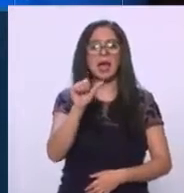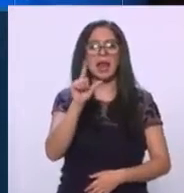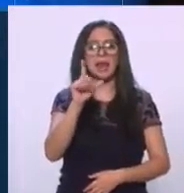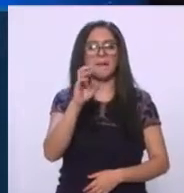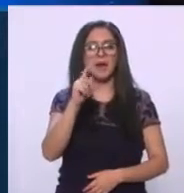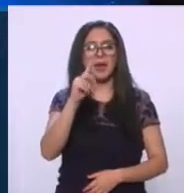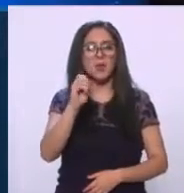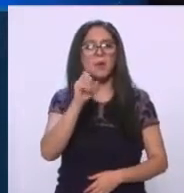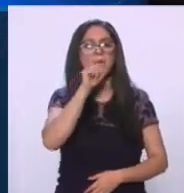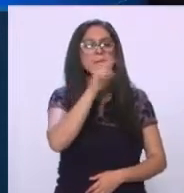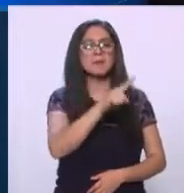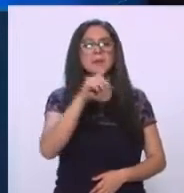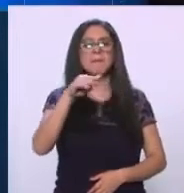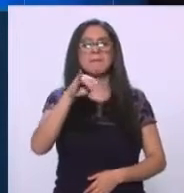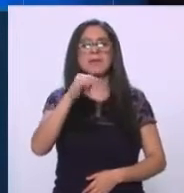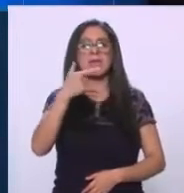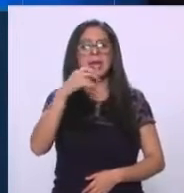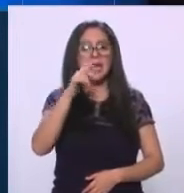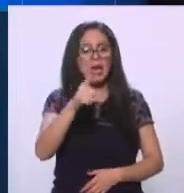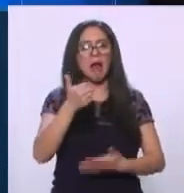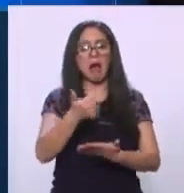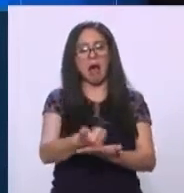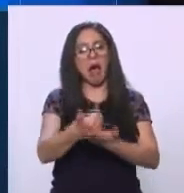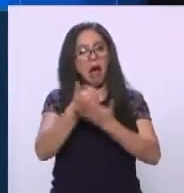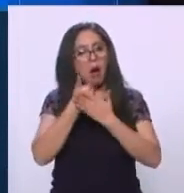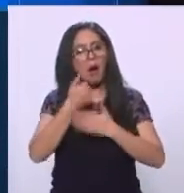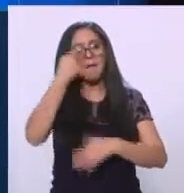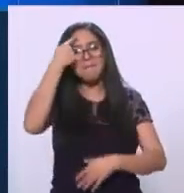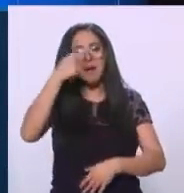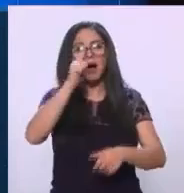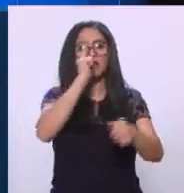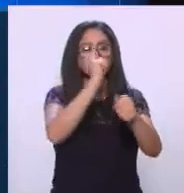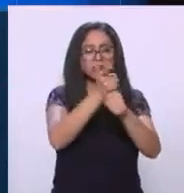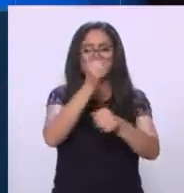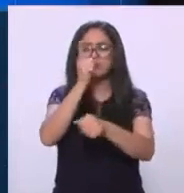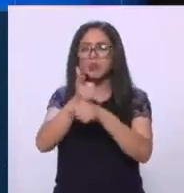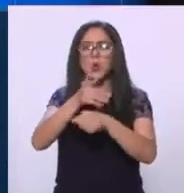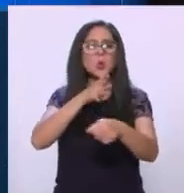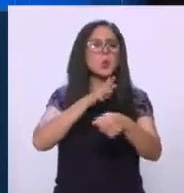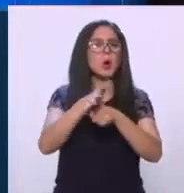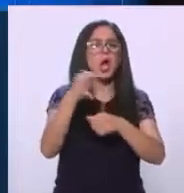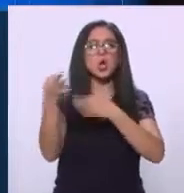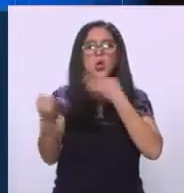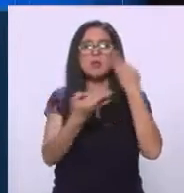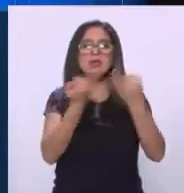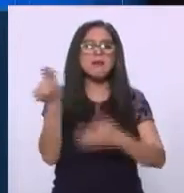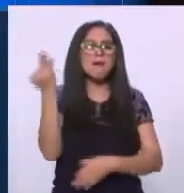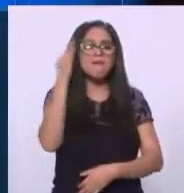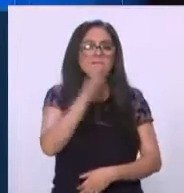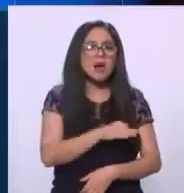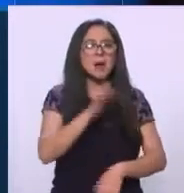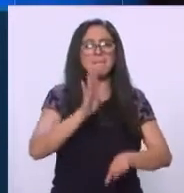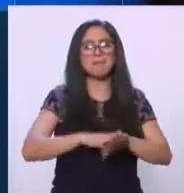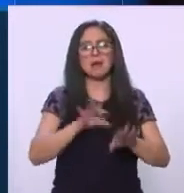aquí Miguel nos van a estar ayudando justamente a identificar las noticias falsas más importantes, las